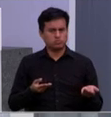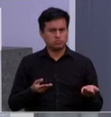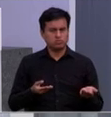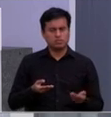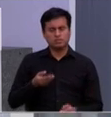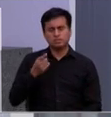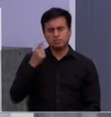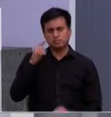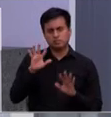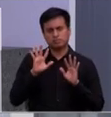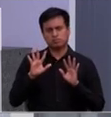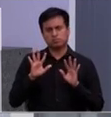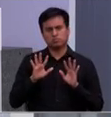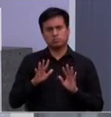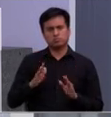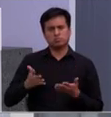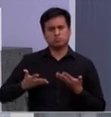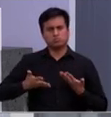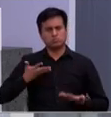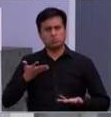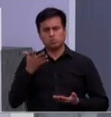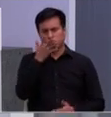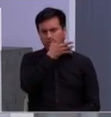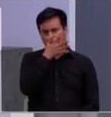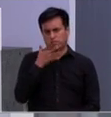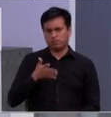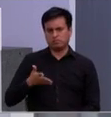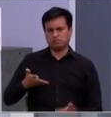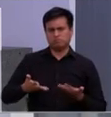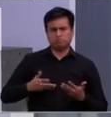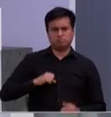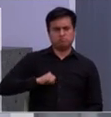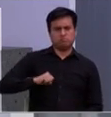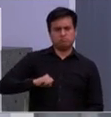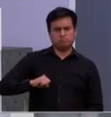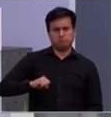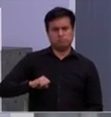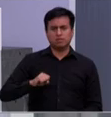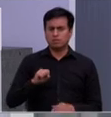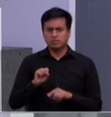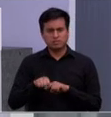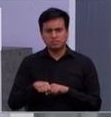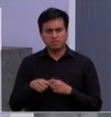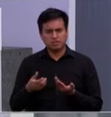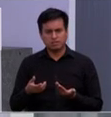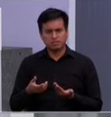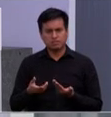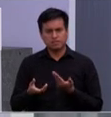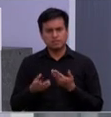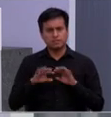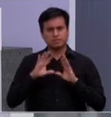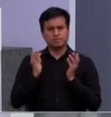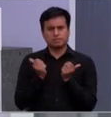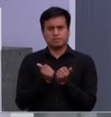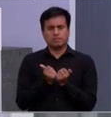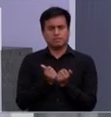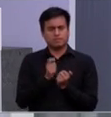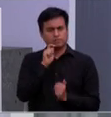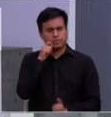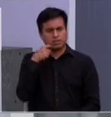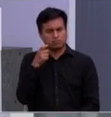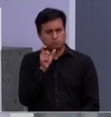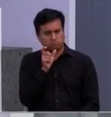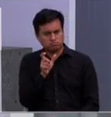Llama la atención la soberbia, la resistencia a aceptar en su integridad y